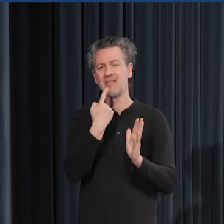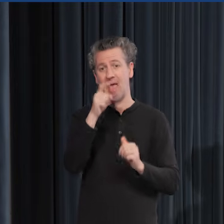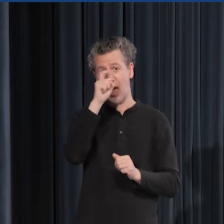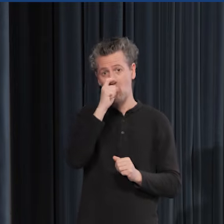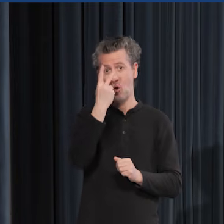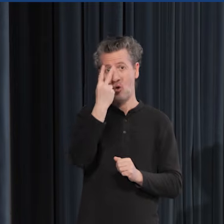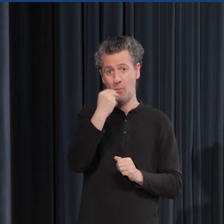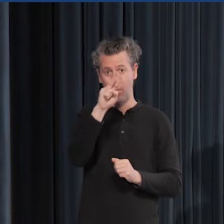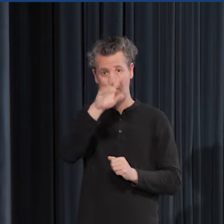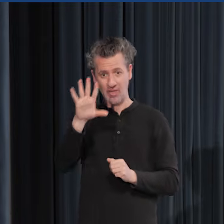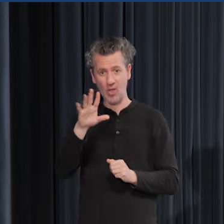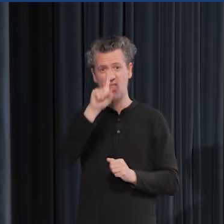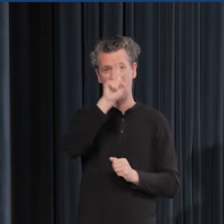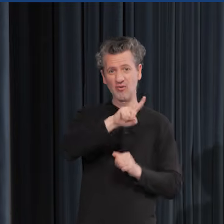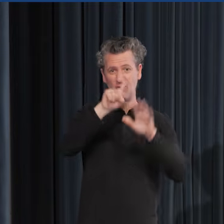2025 hubo